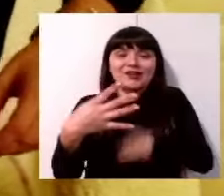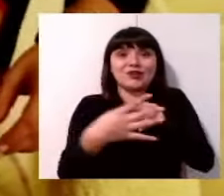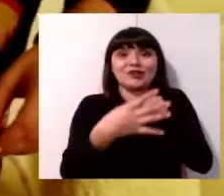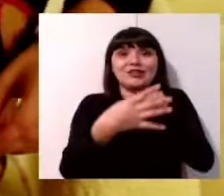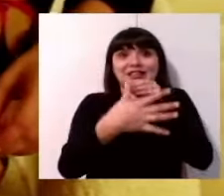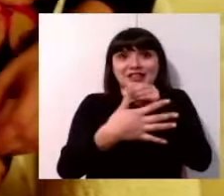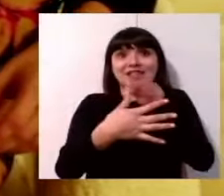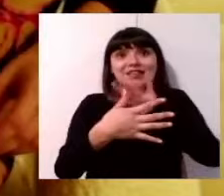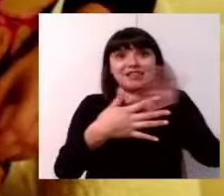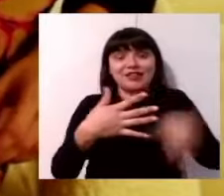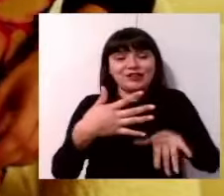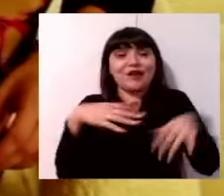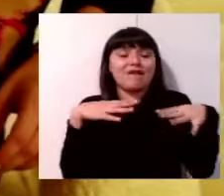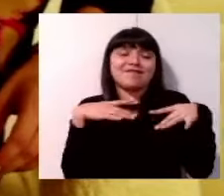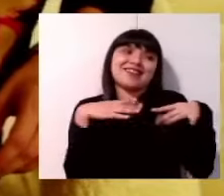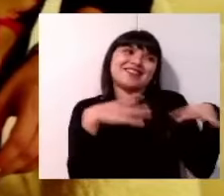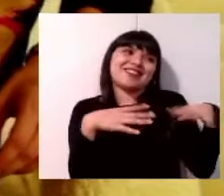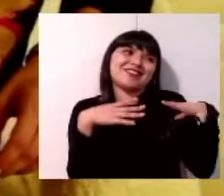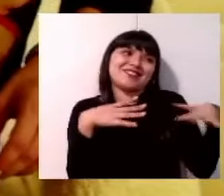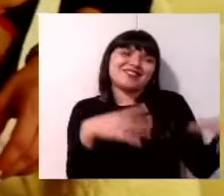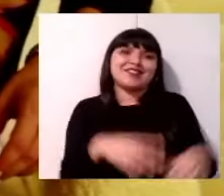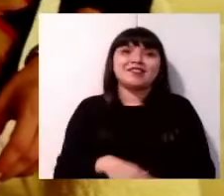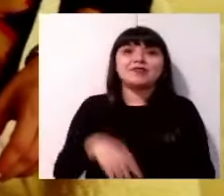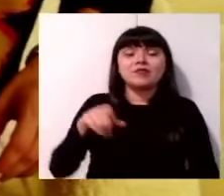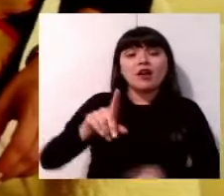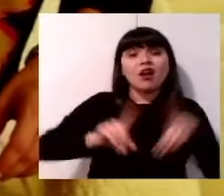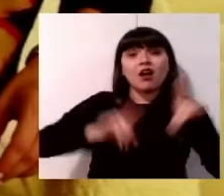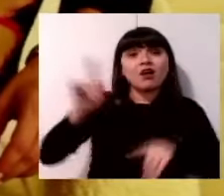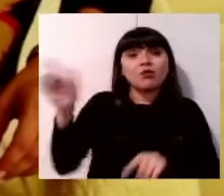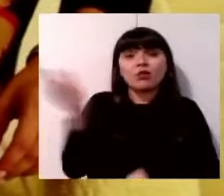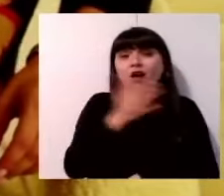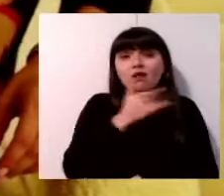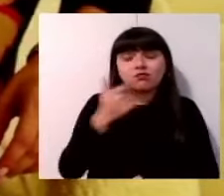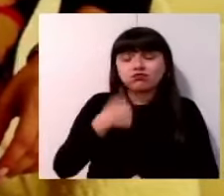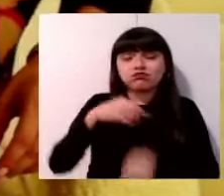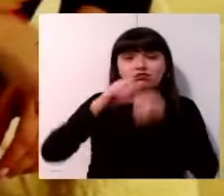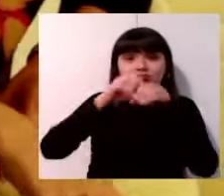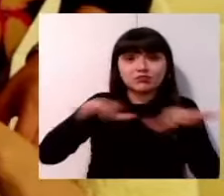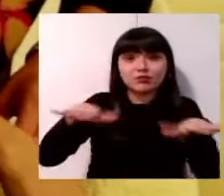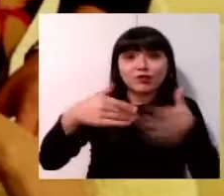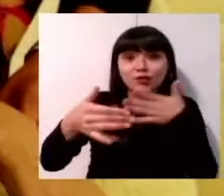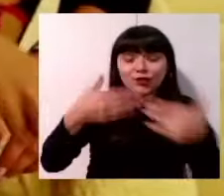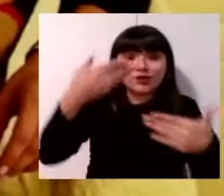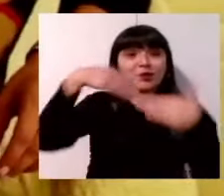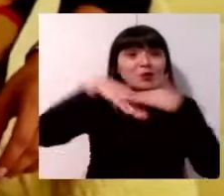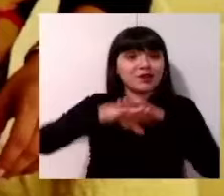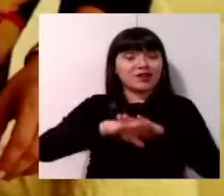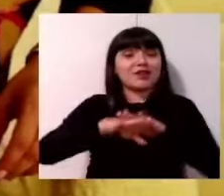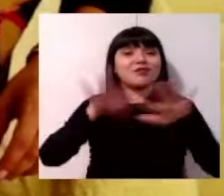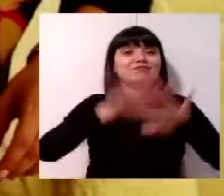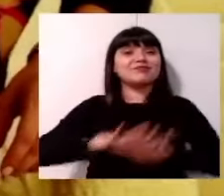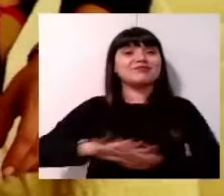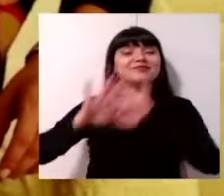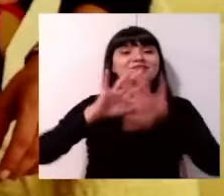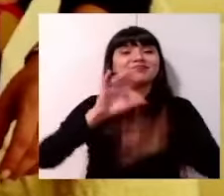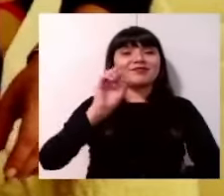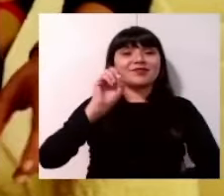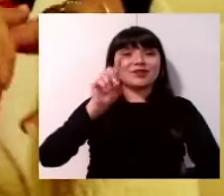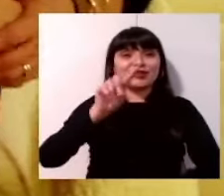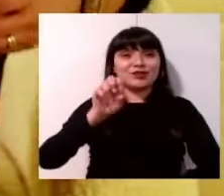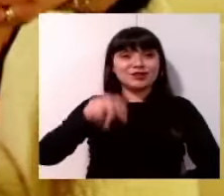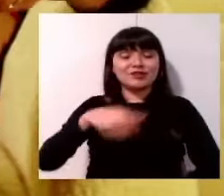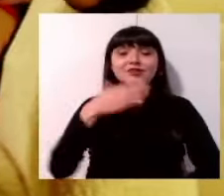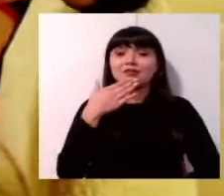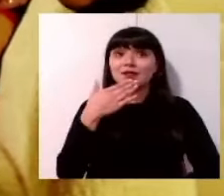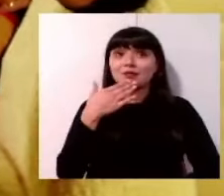Oye, para los que se perdieron esta transmisión, va a quedar guardada en las redes de Rosen, también en las mías